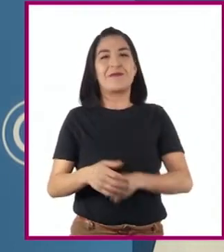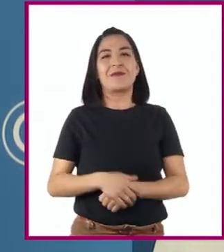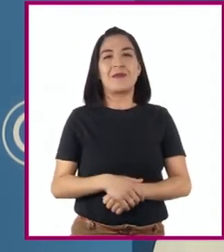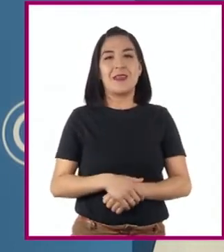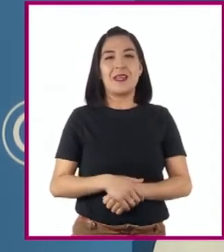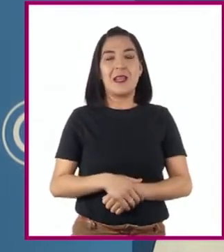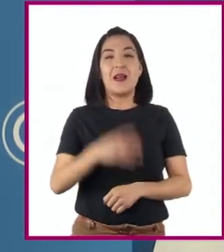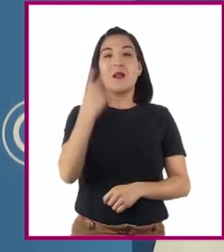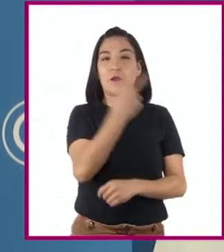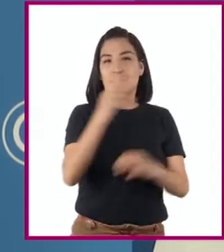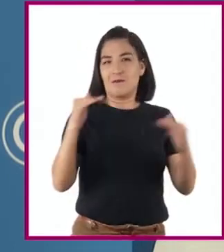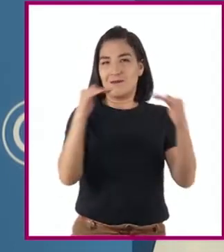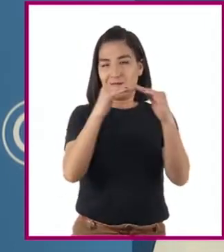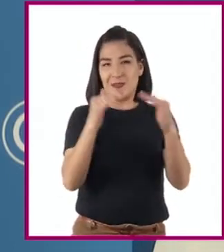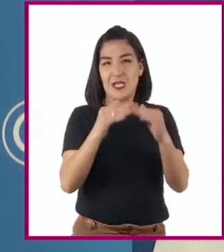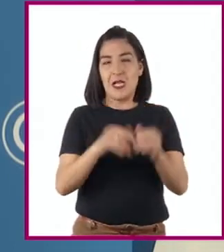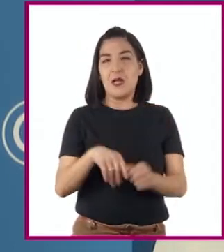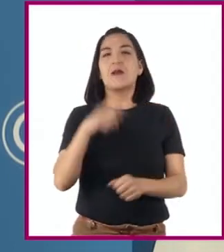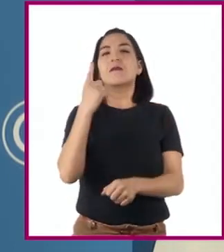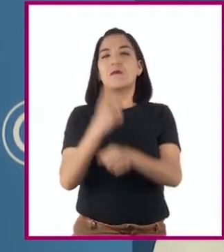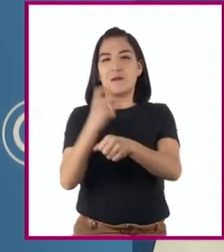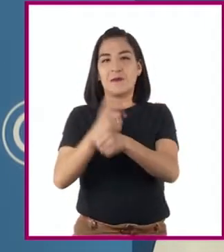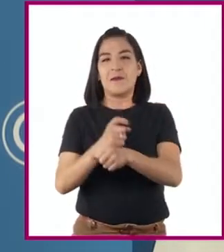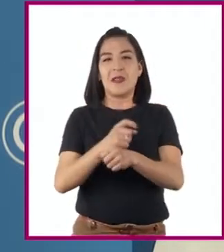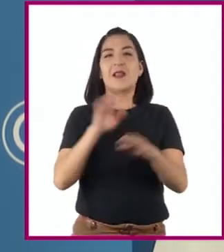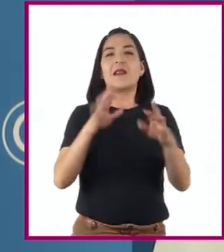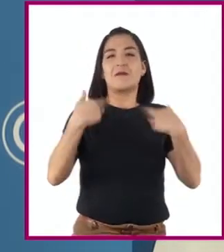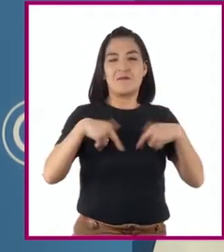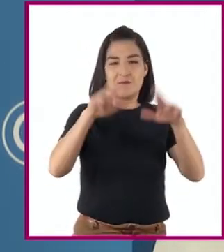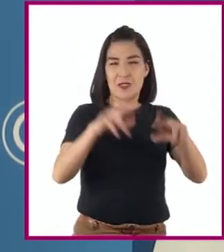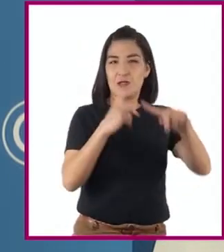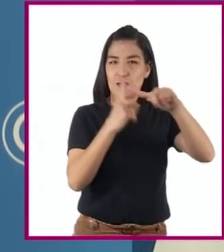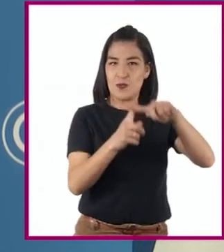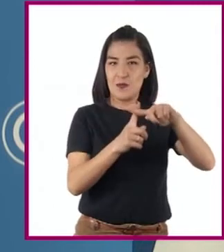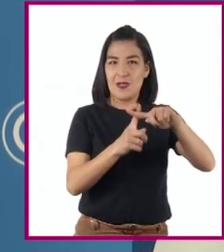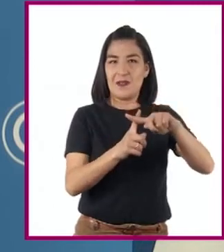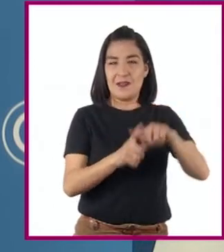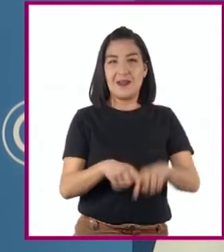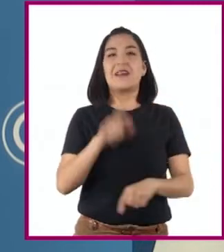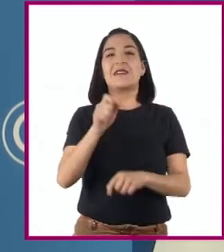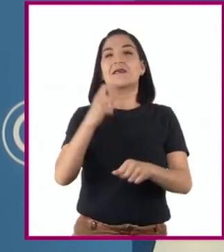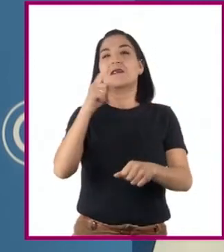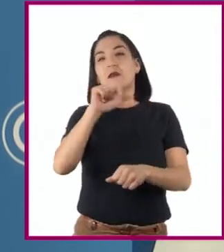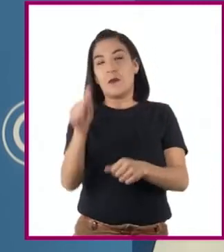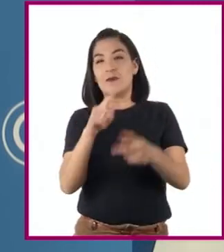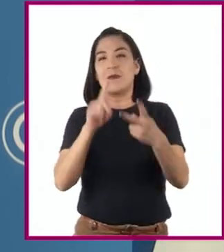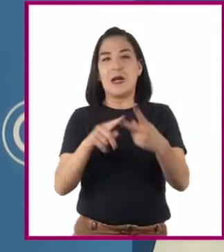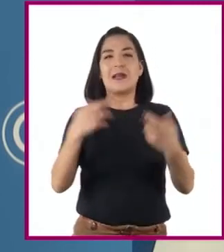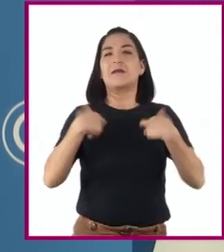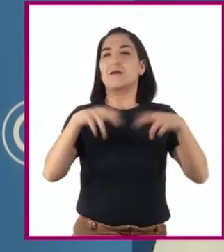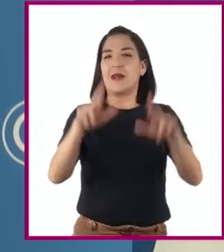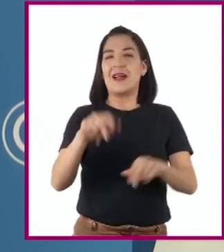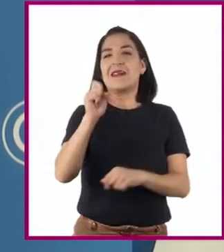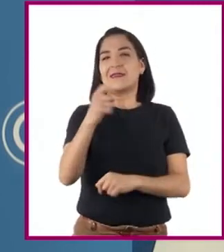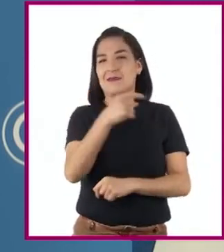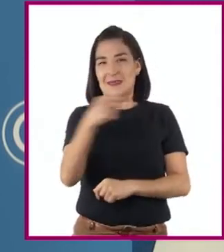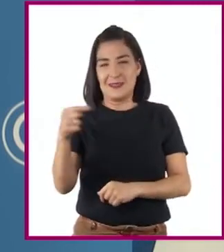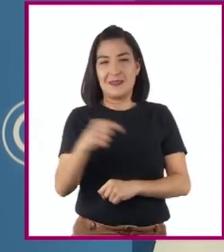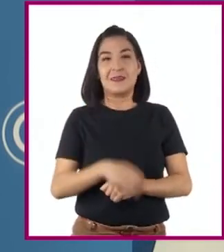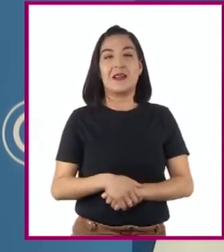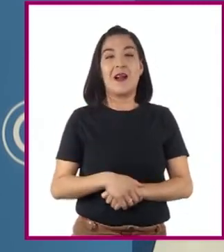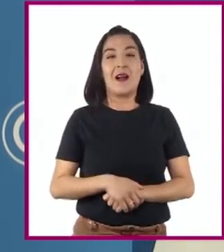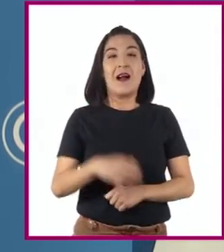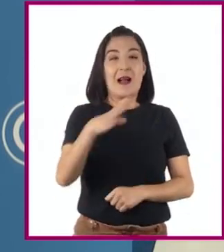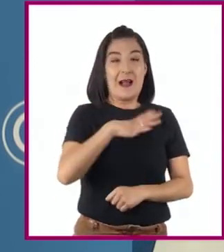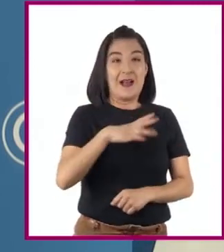Tenemos dos igualdades, una que representa una suma y otra que representa una resta. Por lo tanto, al tener